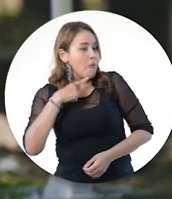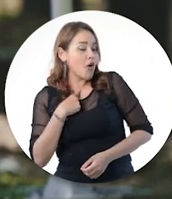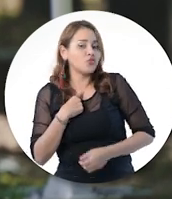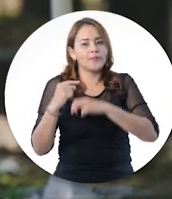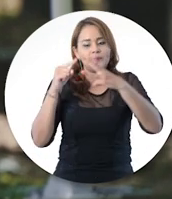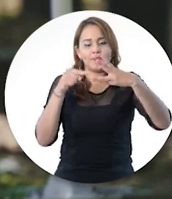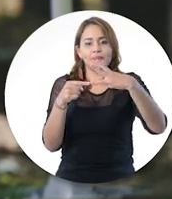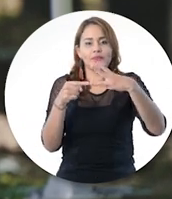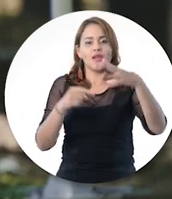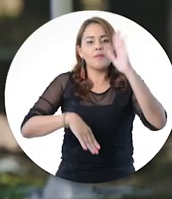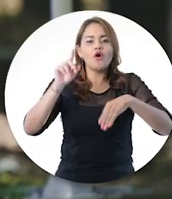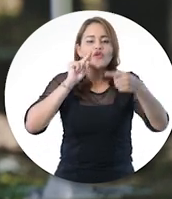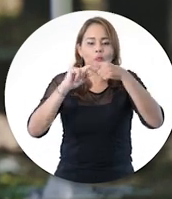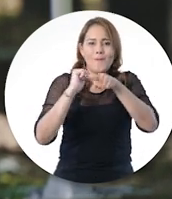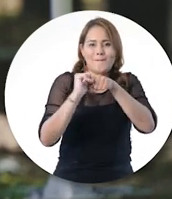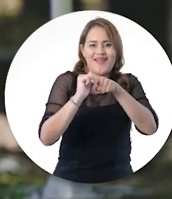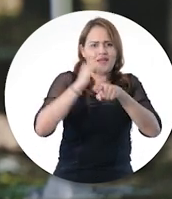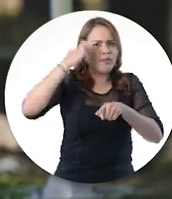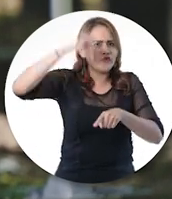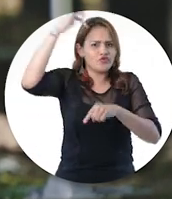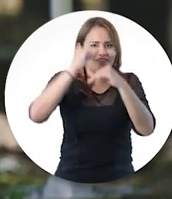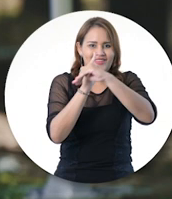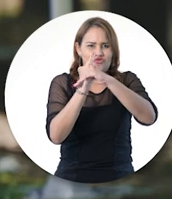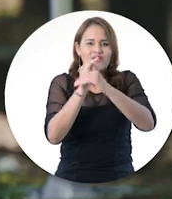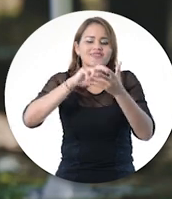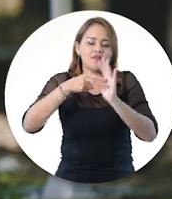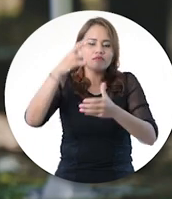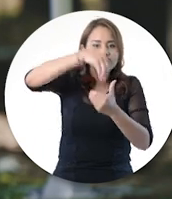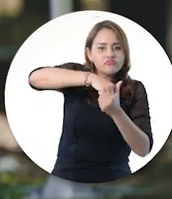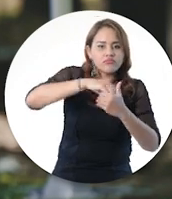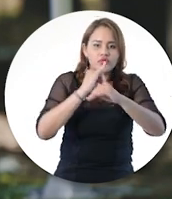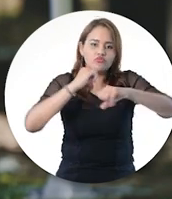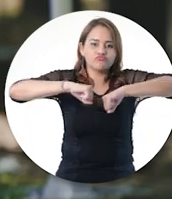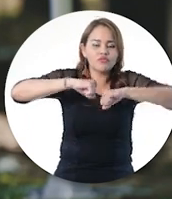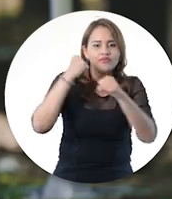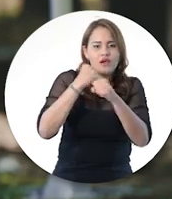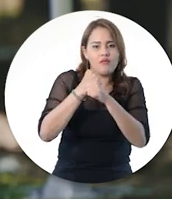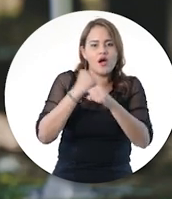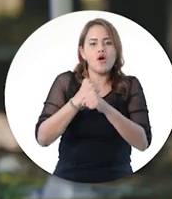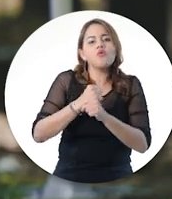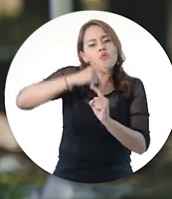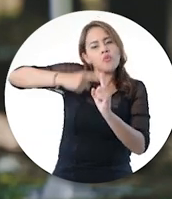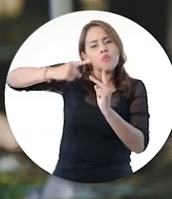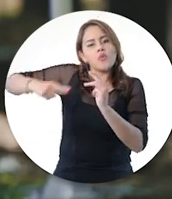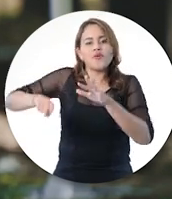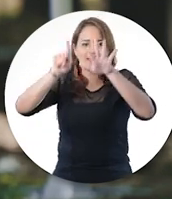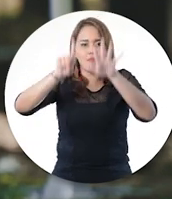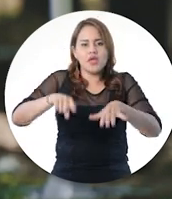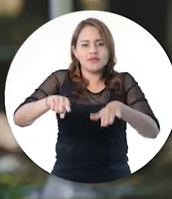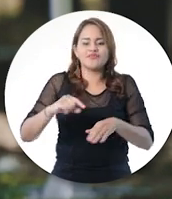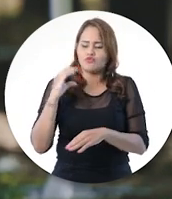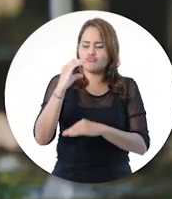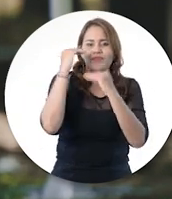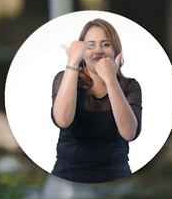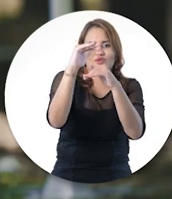También, también. Y por último, la beca práctica profesional institucional, apoyo económico mensual durante 6 meses que corresponde a un